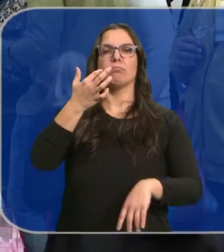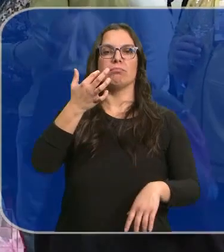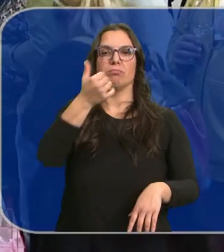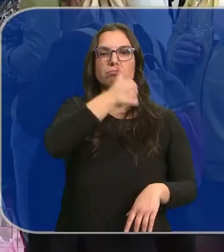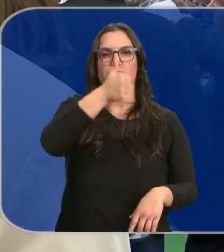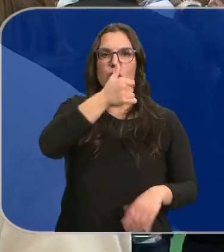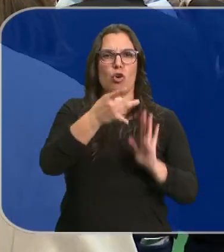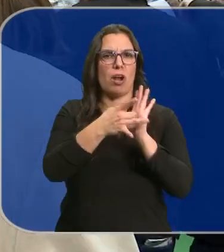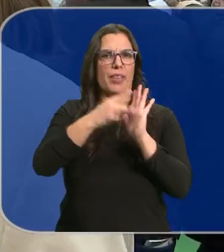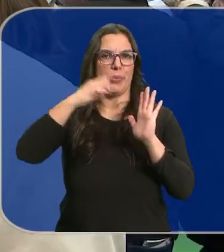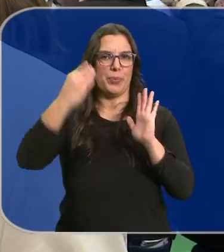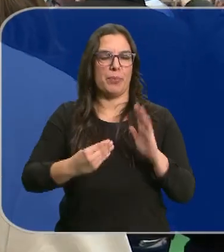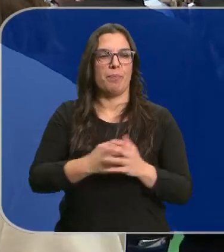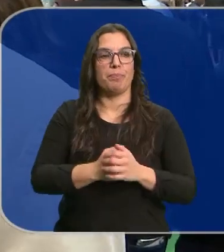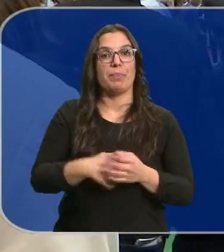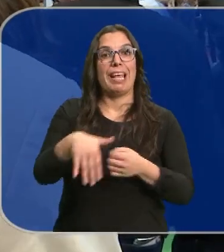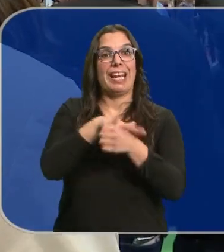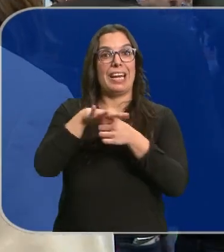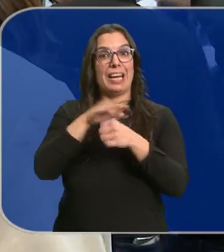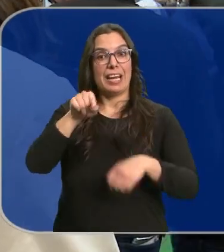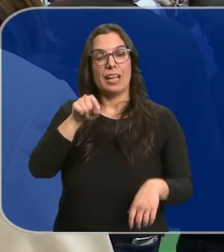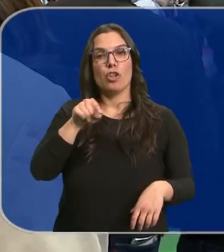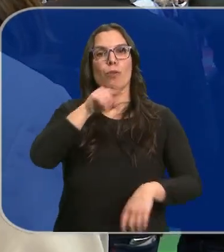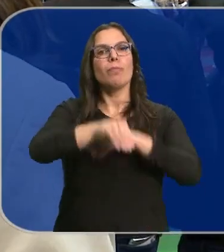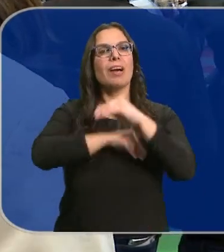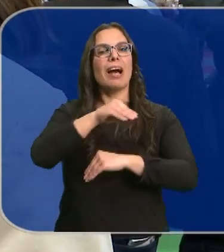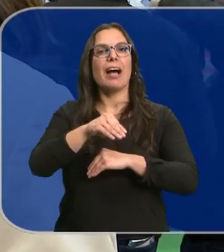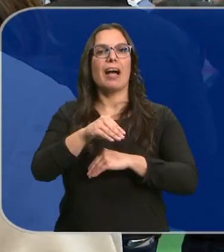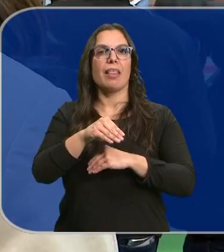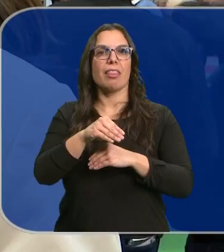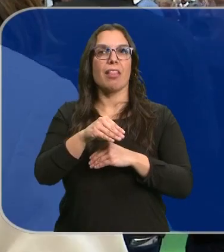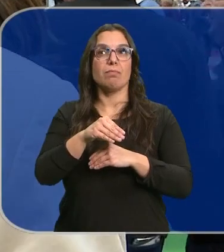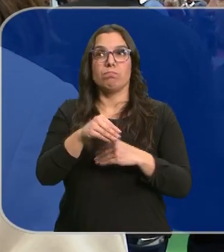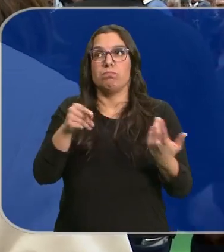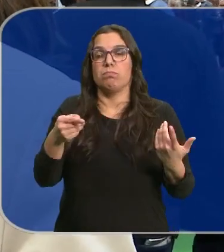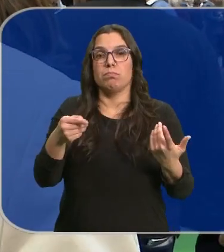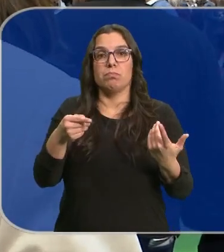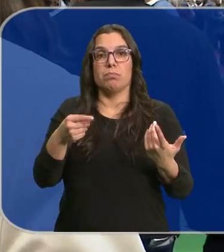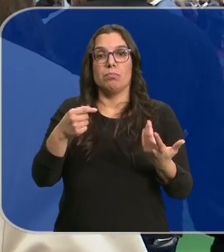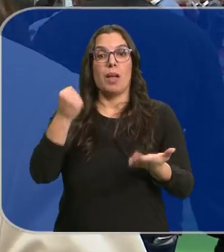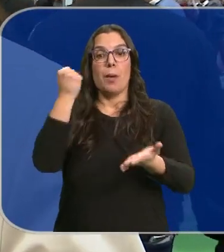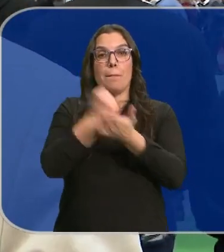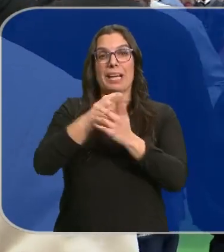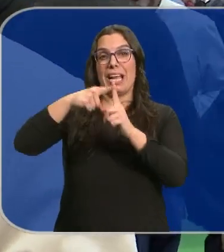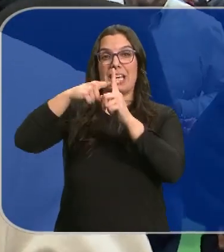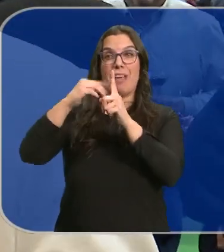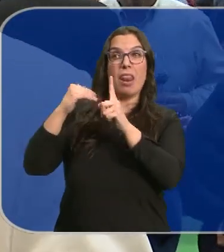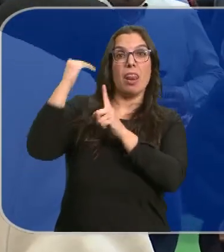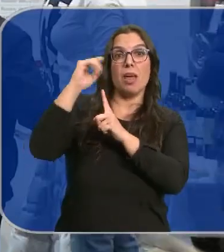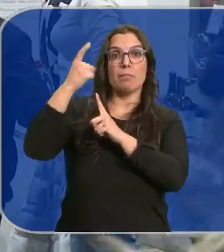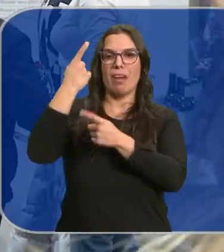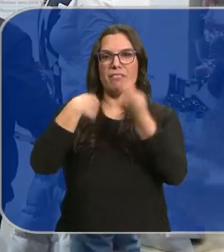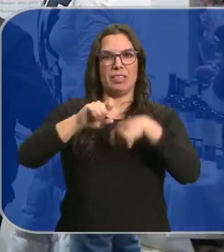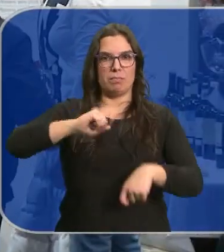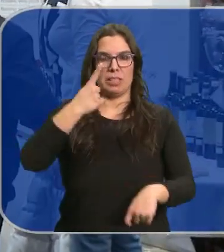de altísima calidad. Es la región que está haciendo donde más las marcas con más alto nivel de precios están